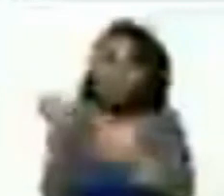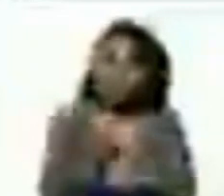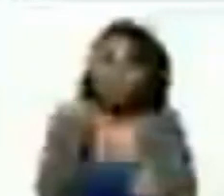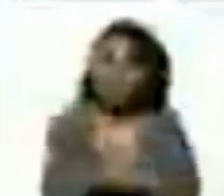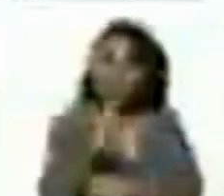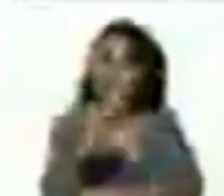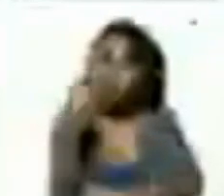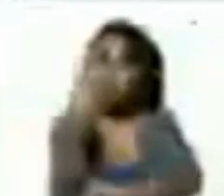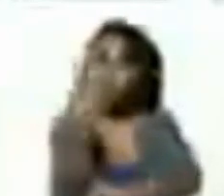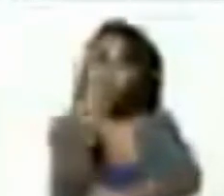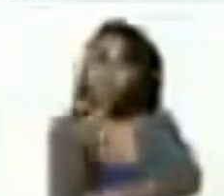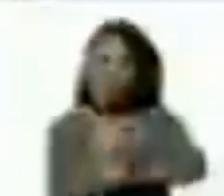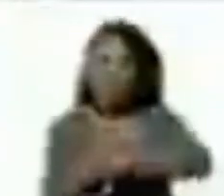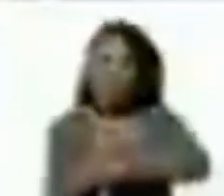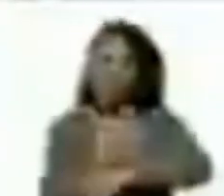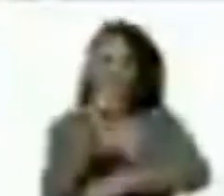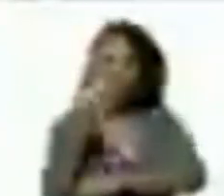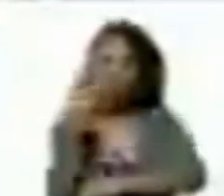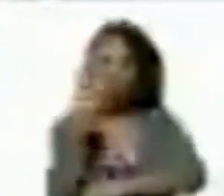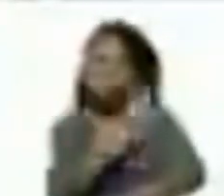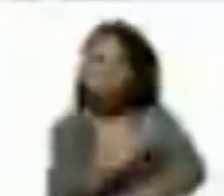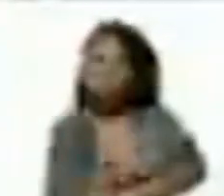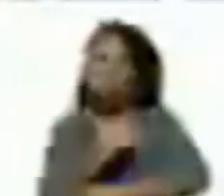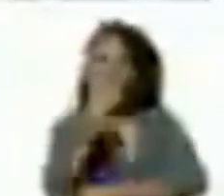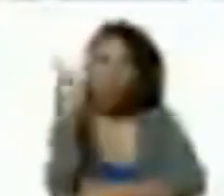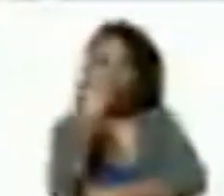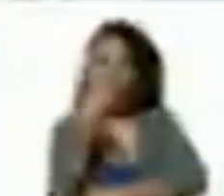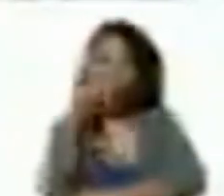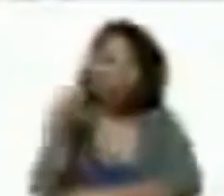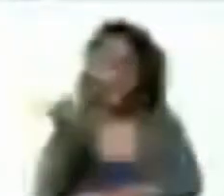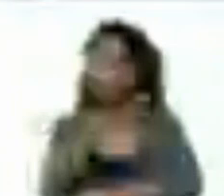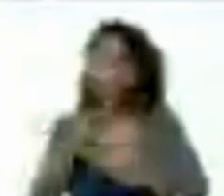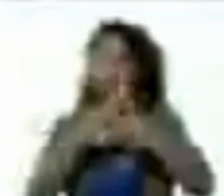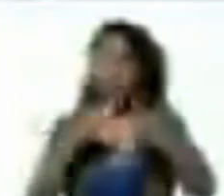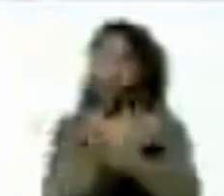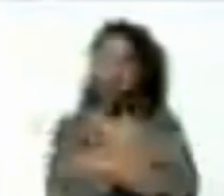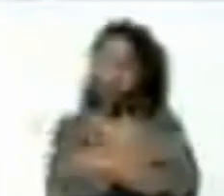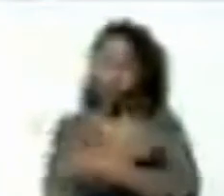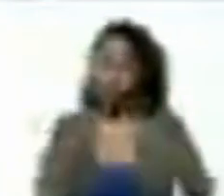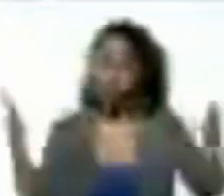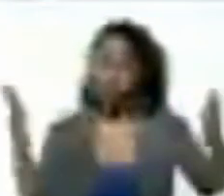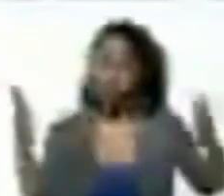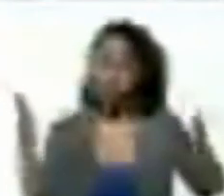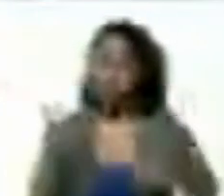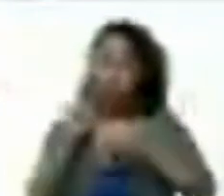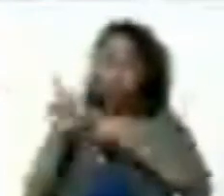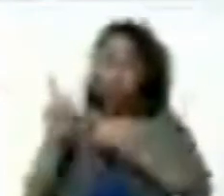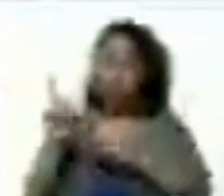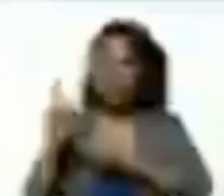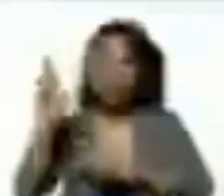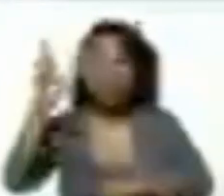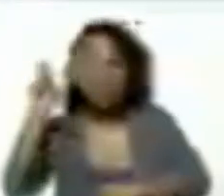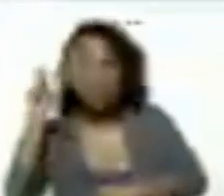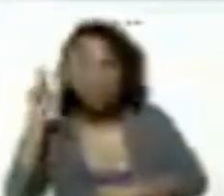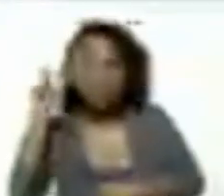Un solo gobierno, un solo poder, un solo pueblo, toda la solidaridad. Allá donde me escuchen en